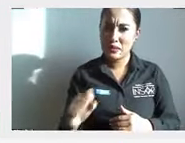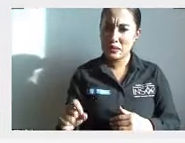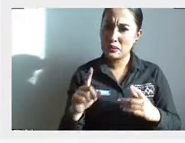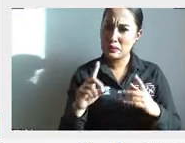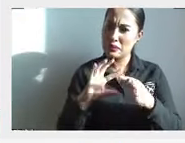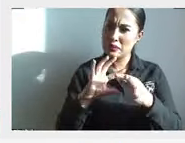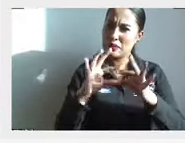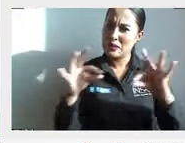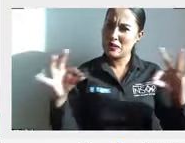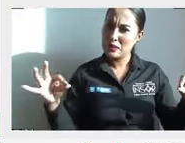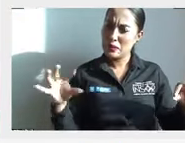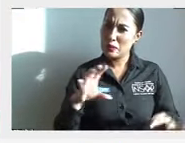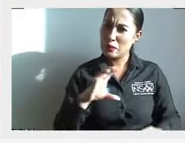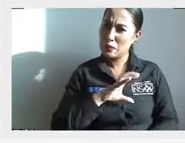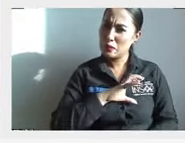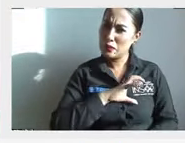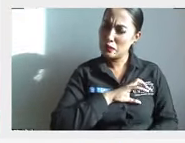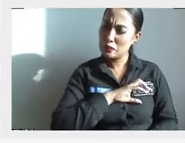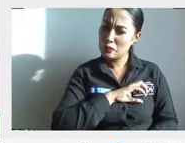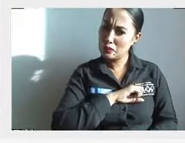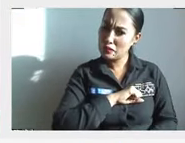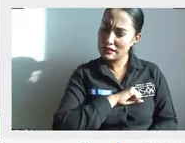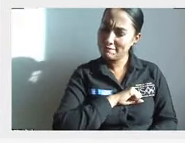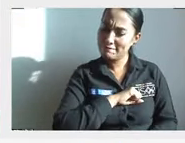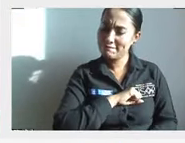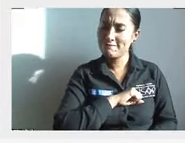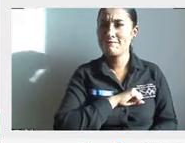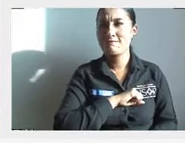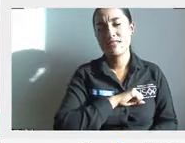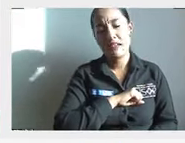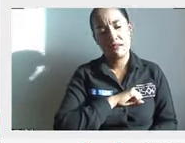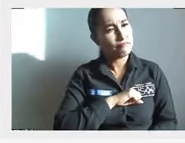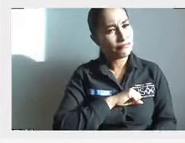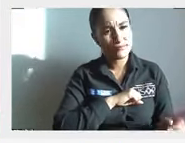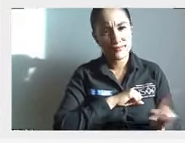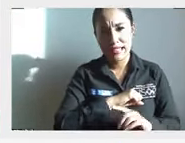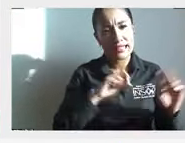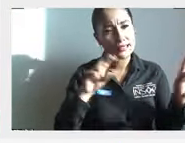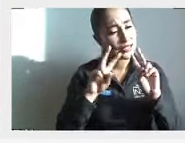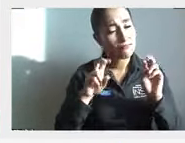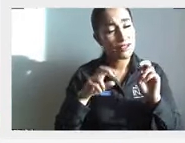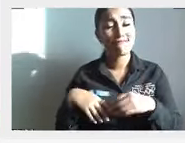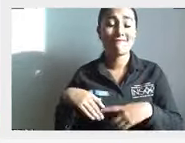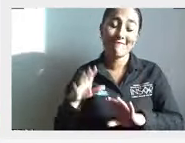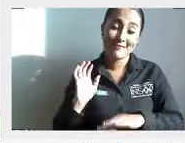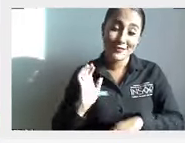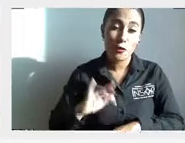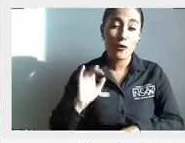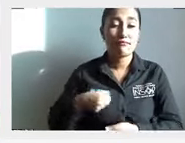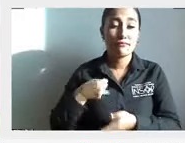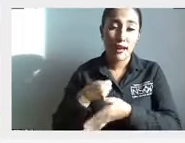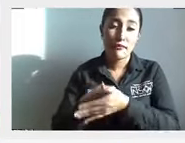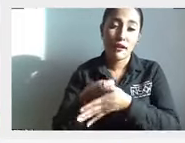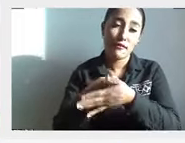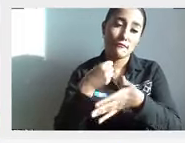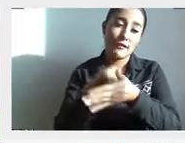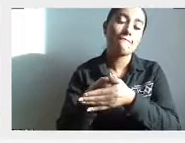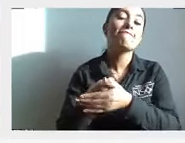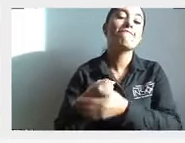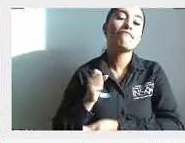encoge el corazón y digo, nos falta seguir luchando mucho por este tema todavía, y pues bueno, nos